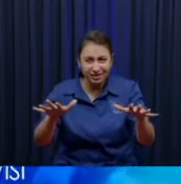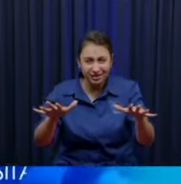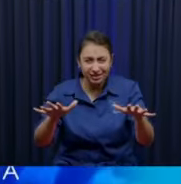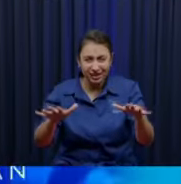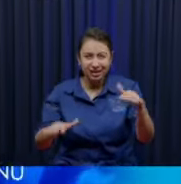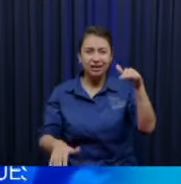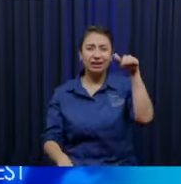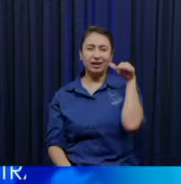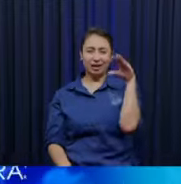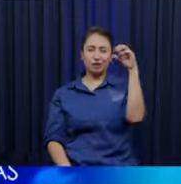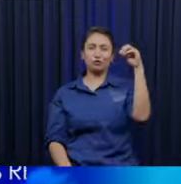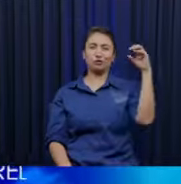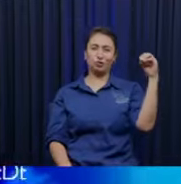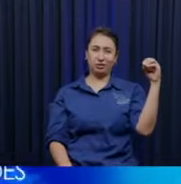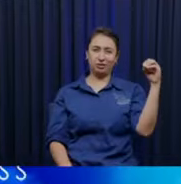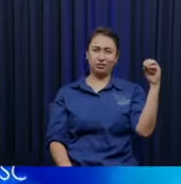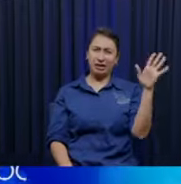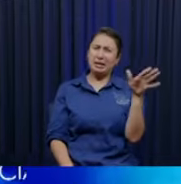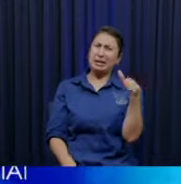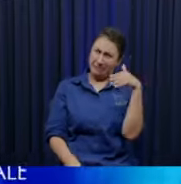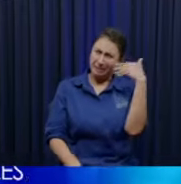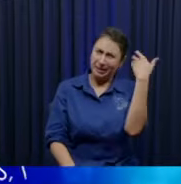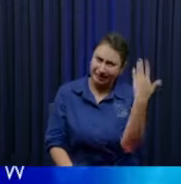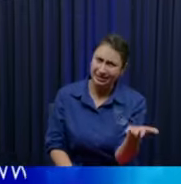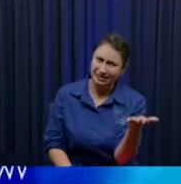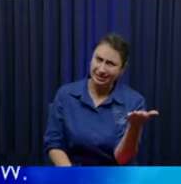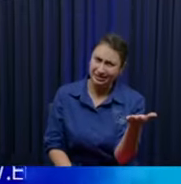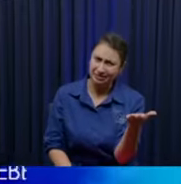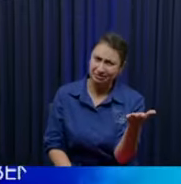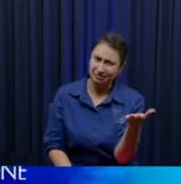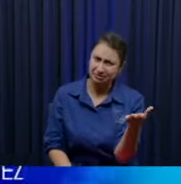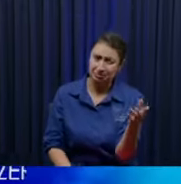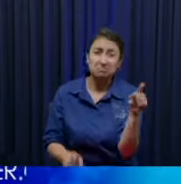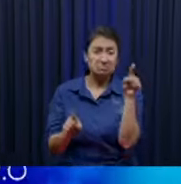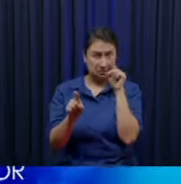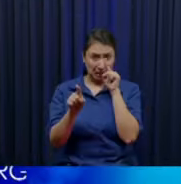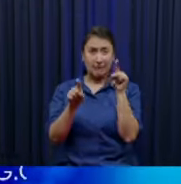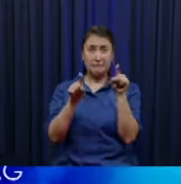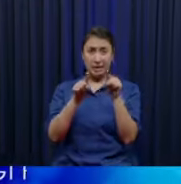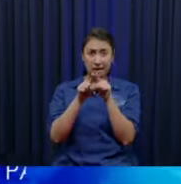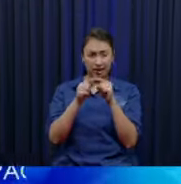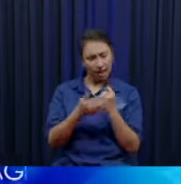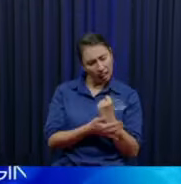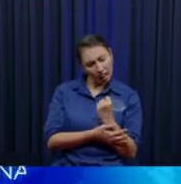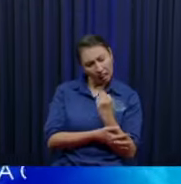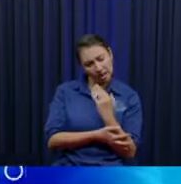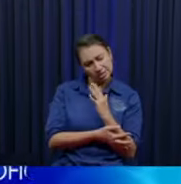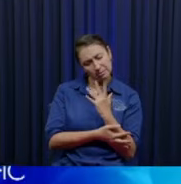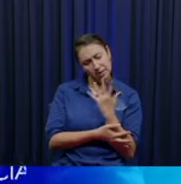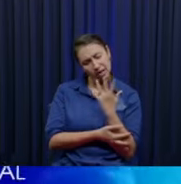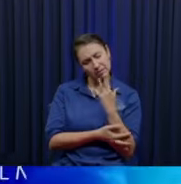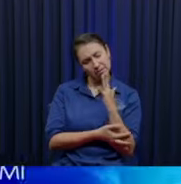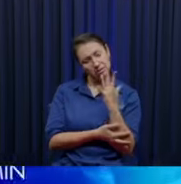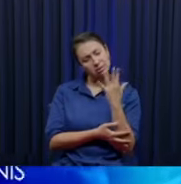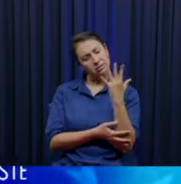plantas que están creciendo, que están sembradas, que están creciendo, les ponen